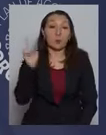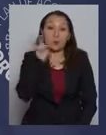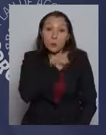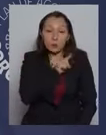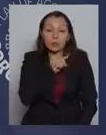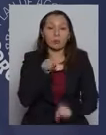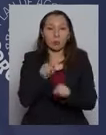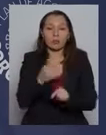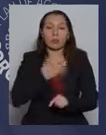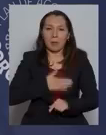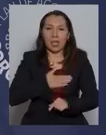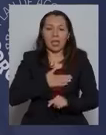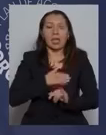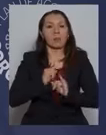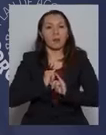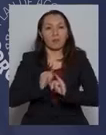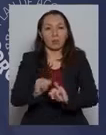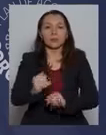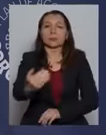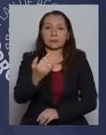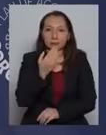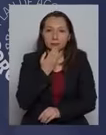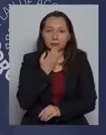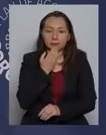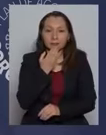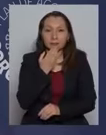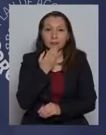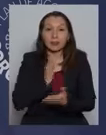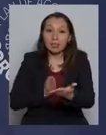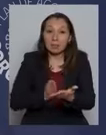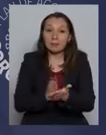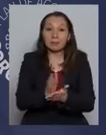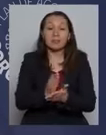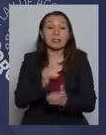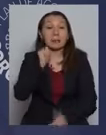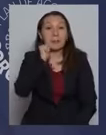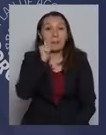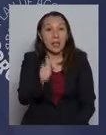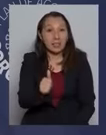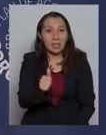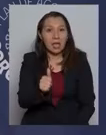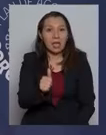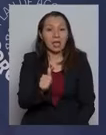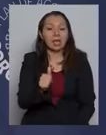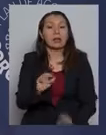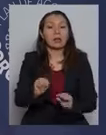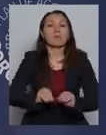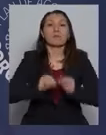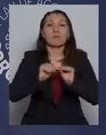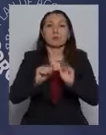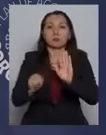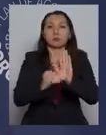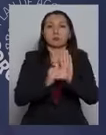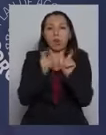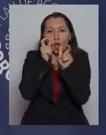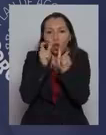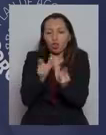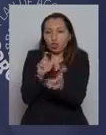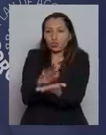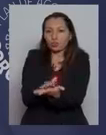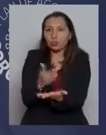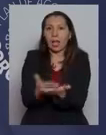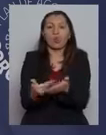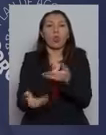Finalmente, queremos comunicar también que a partir del día de mañana se implementará controles